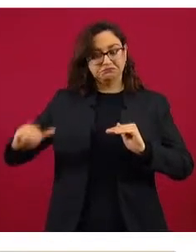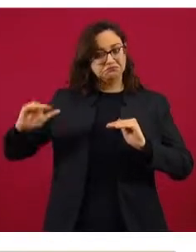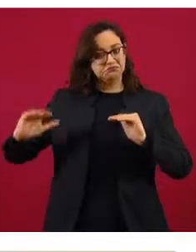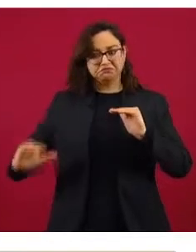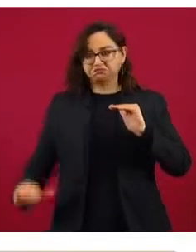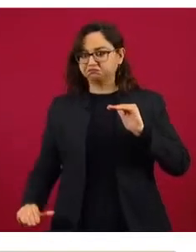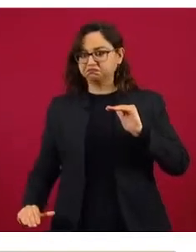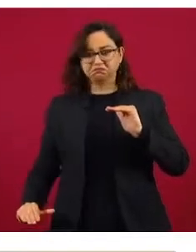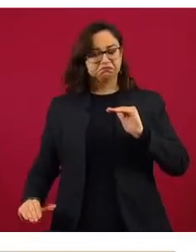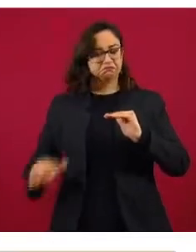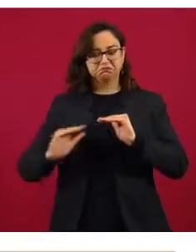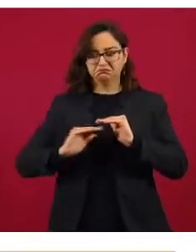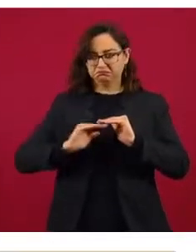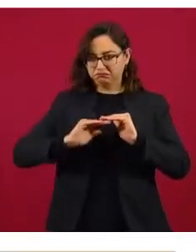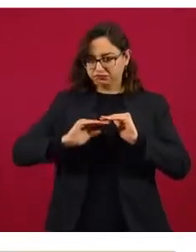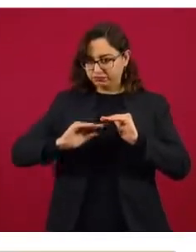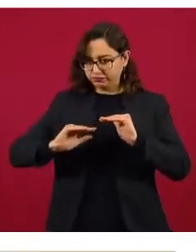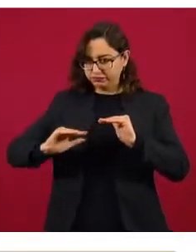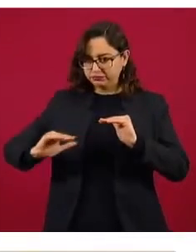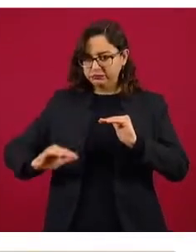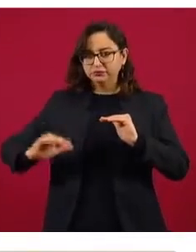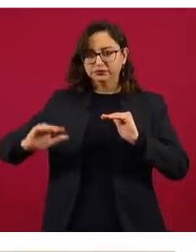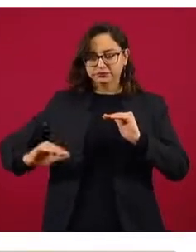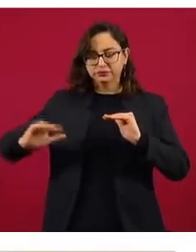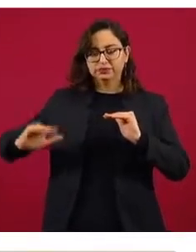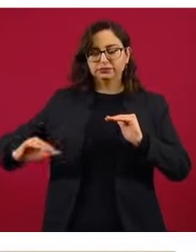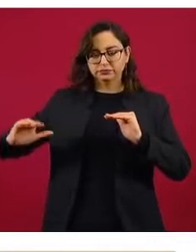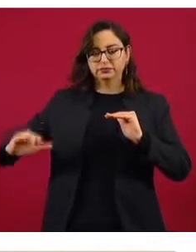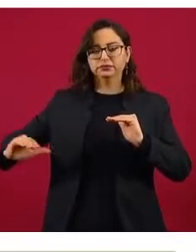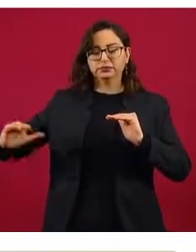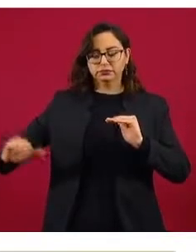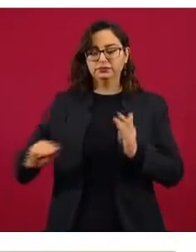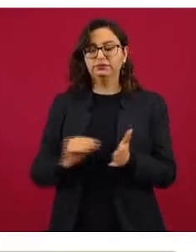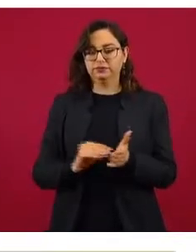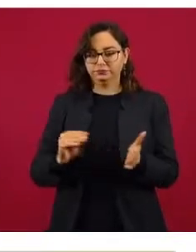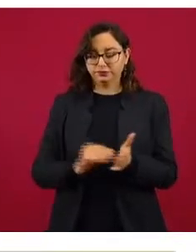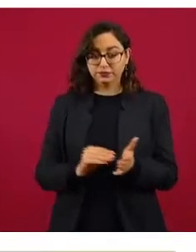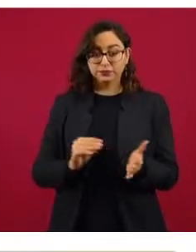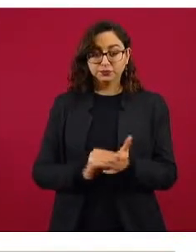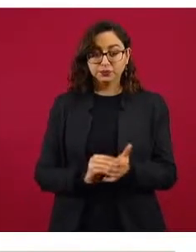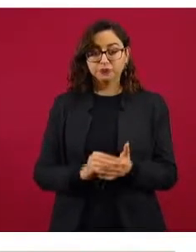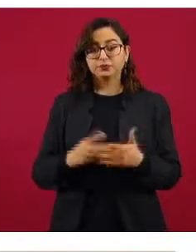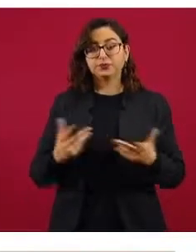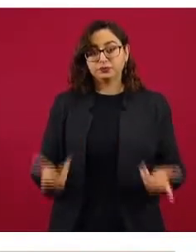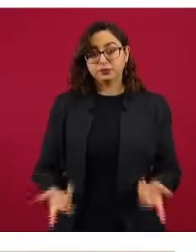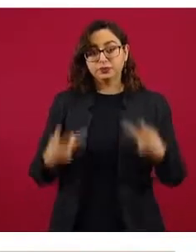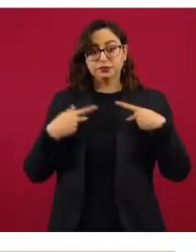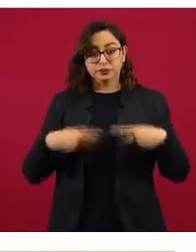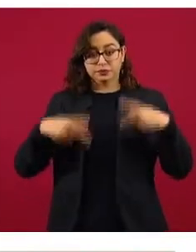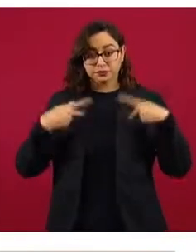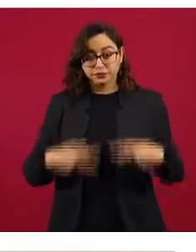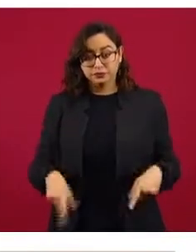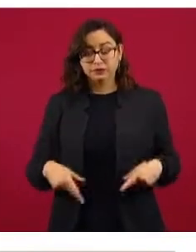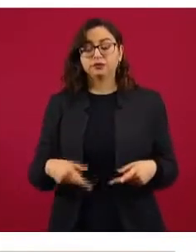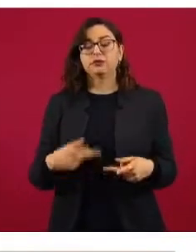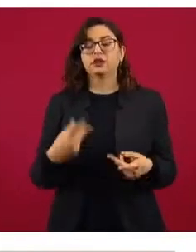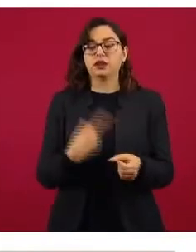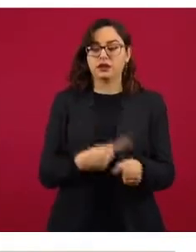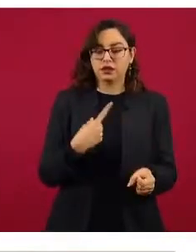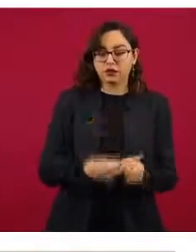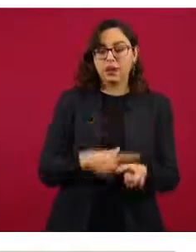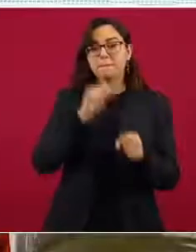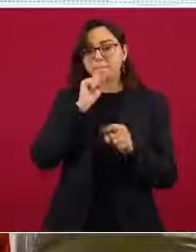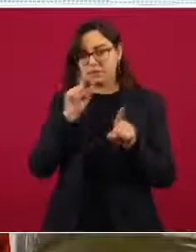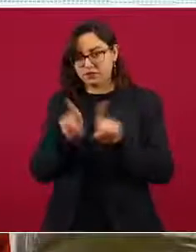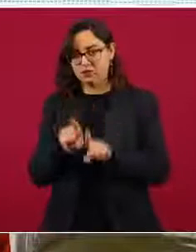hay estabilidad de la epidemia, pero todavía con importante carga, tanto en casos como en mortalidad, la siguiente